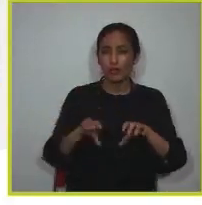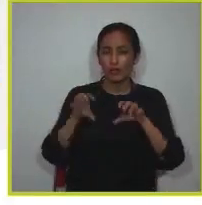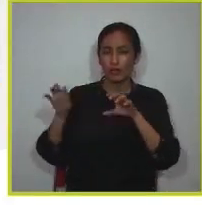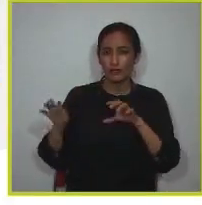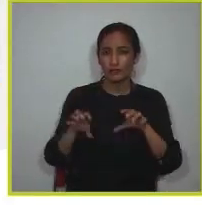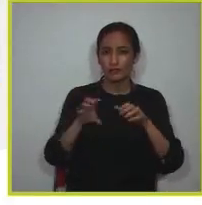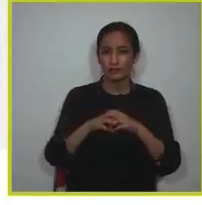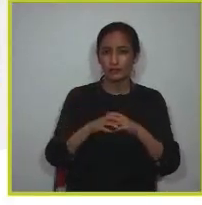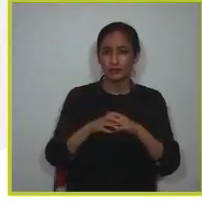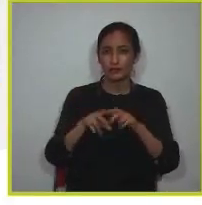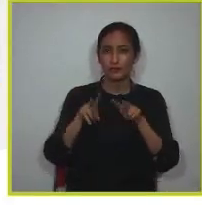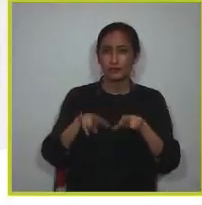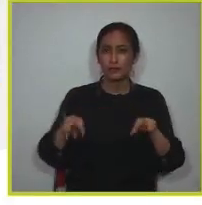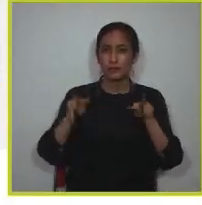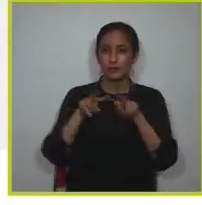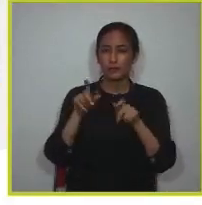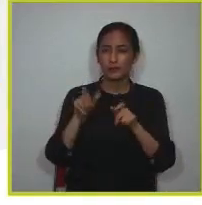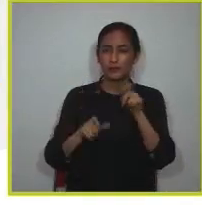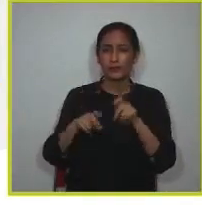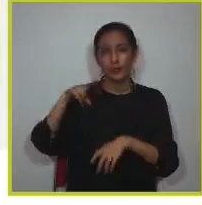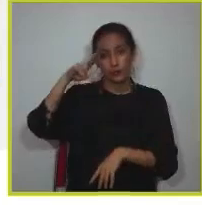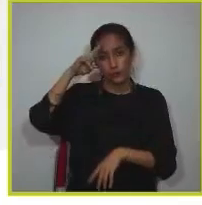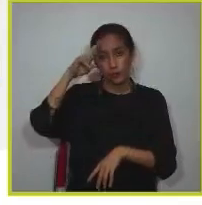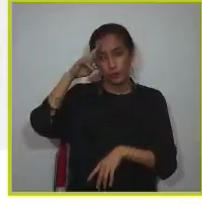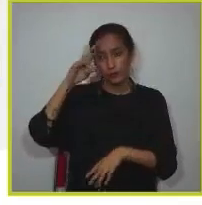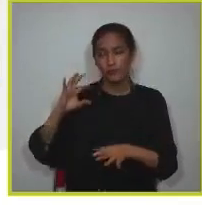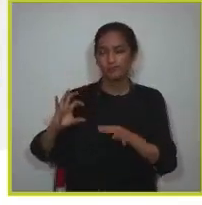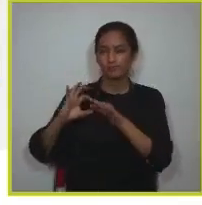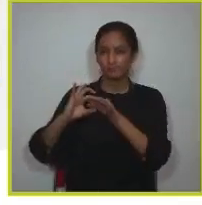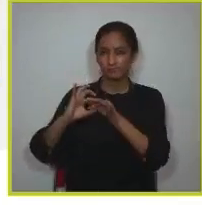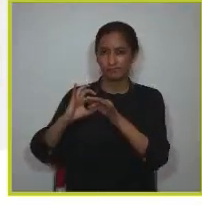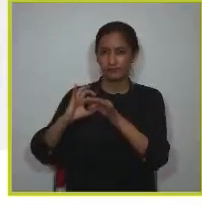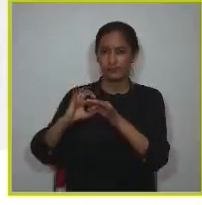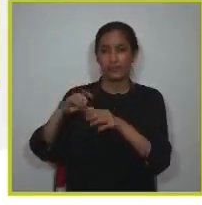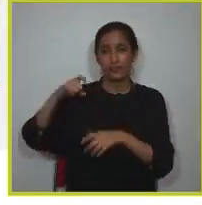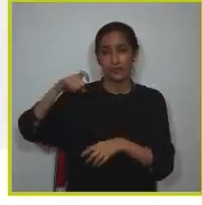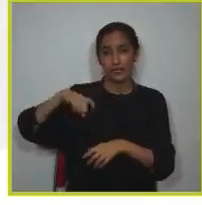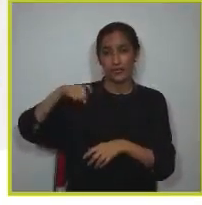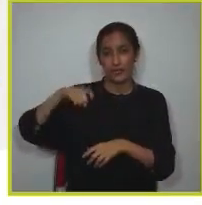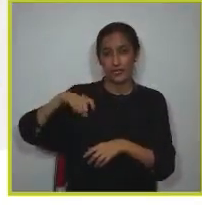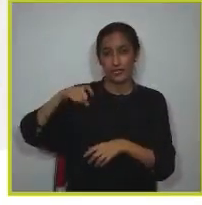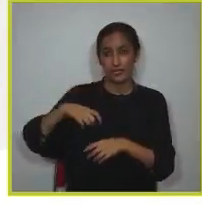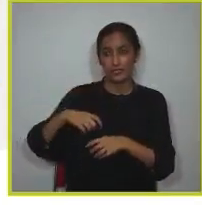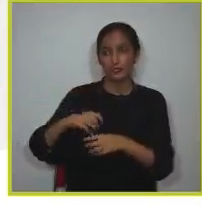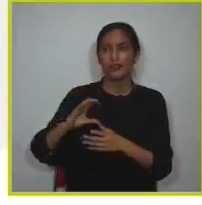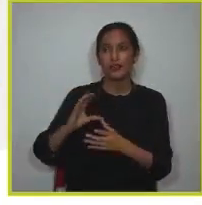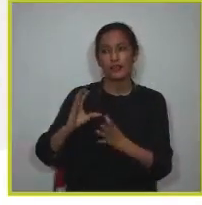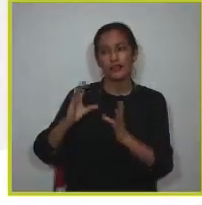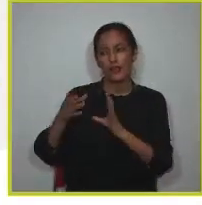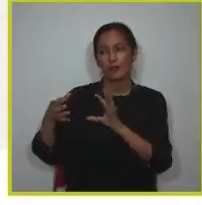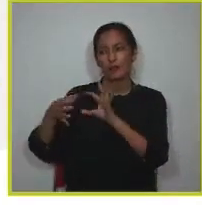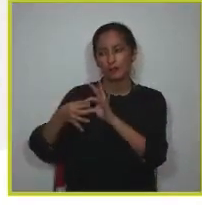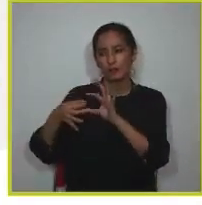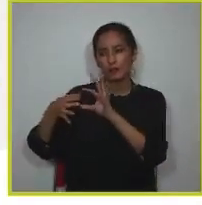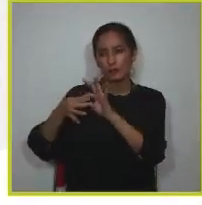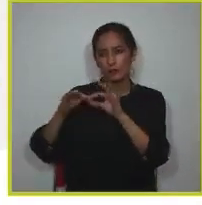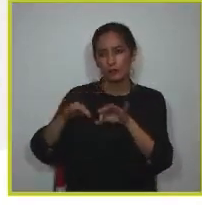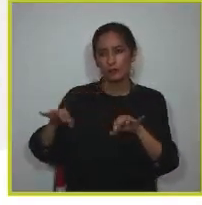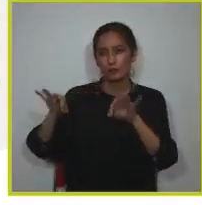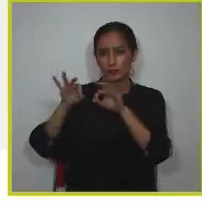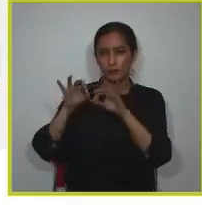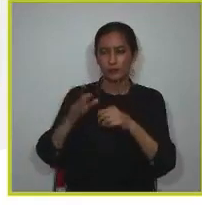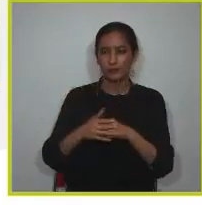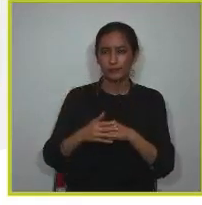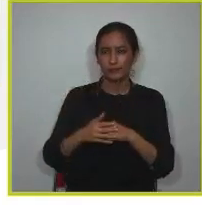mirar el este valor Público de la confianza que requiere ser restituido en dichos territorios